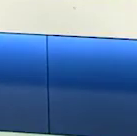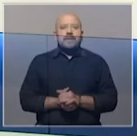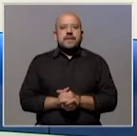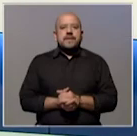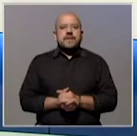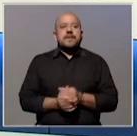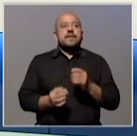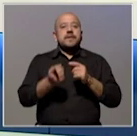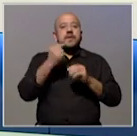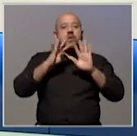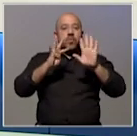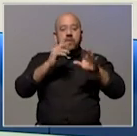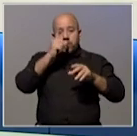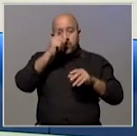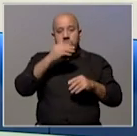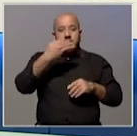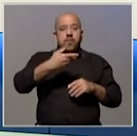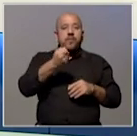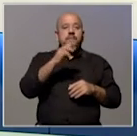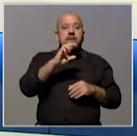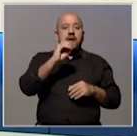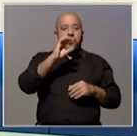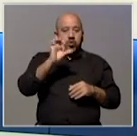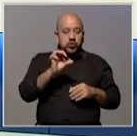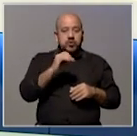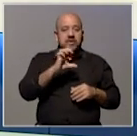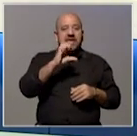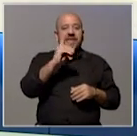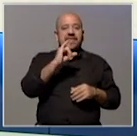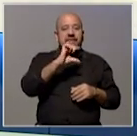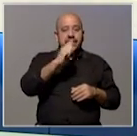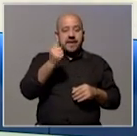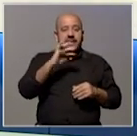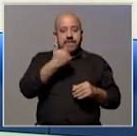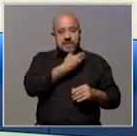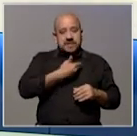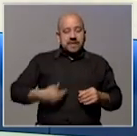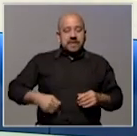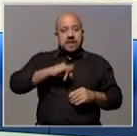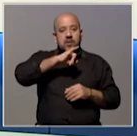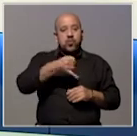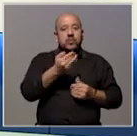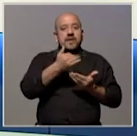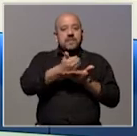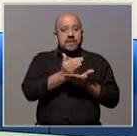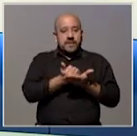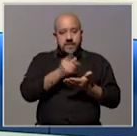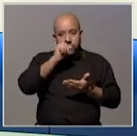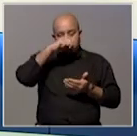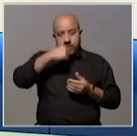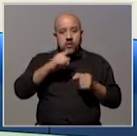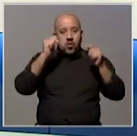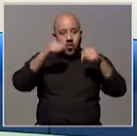desde el pasado 9 de julio adriana barro sed y la ex presidenta de la junta departamental de montevideo y hoy justamente invitada es